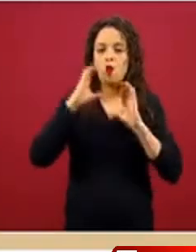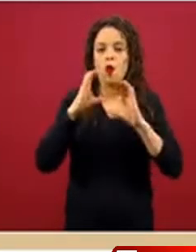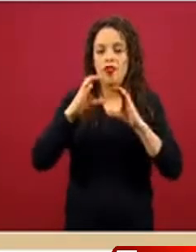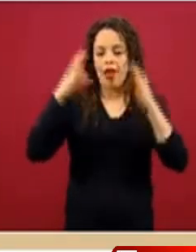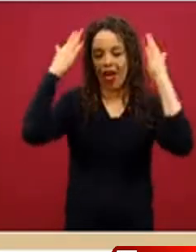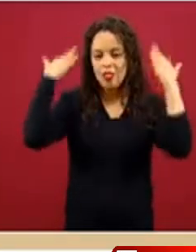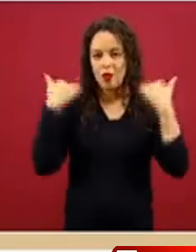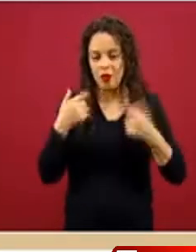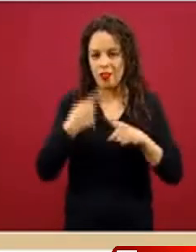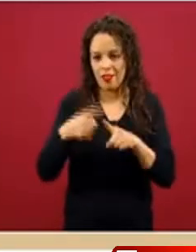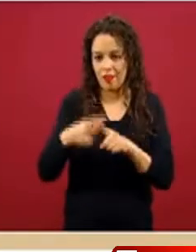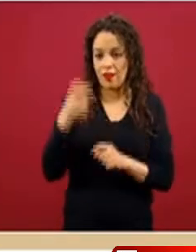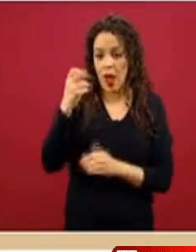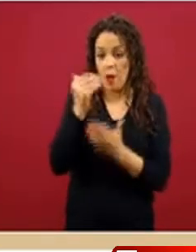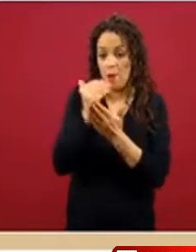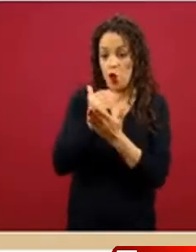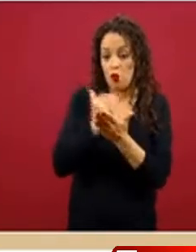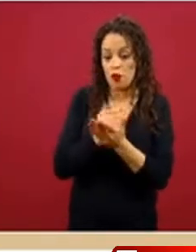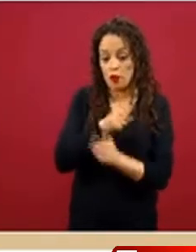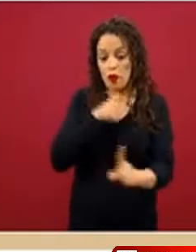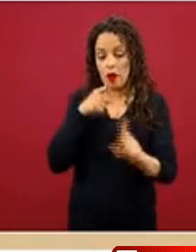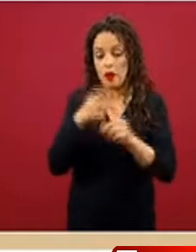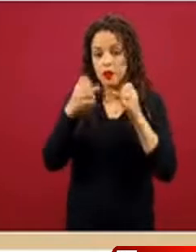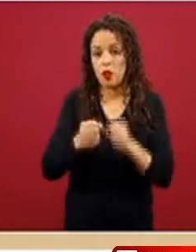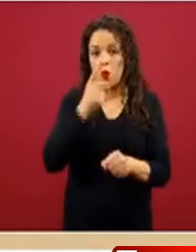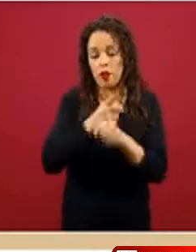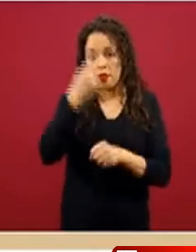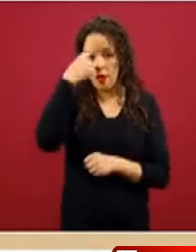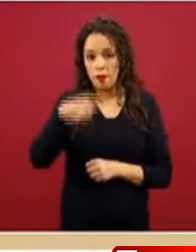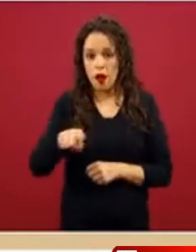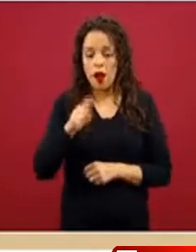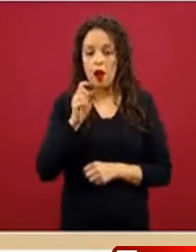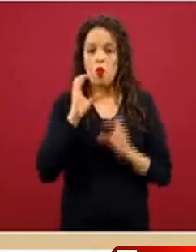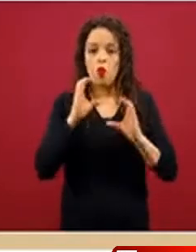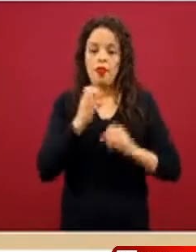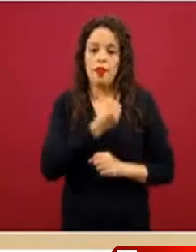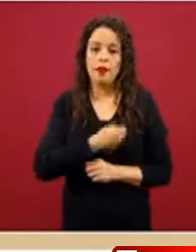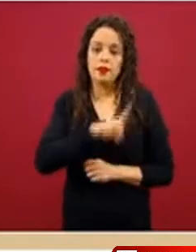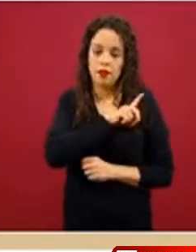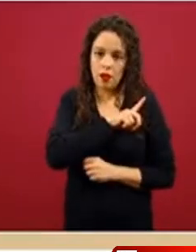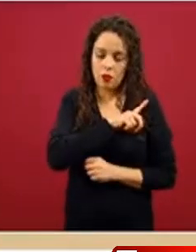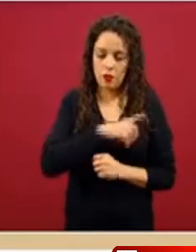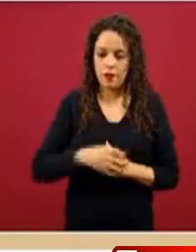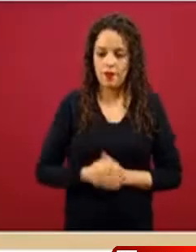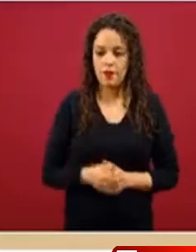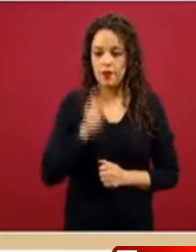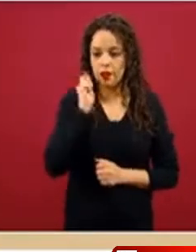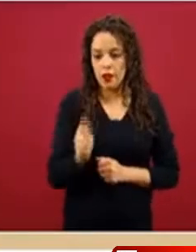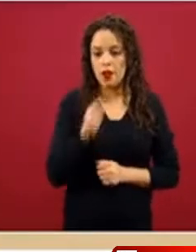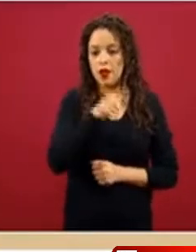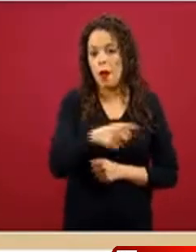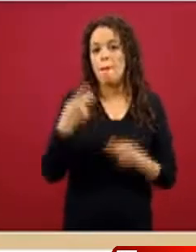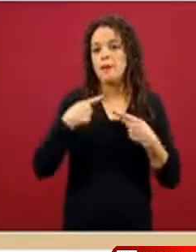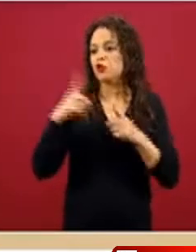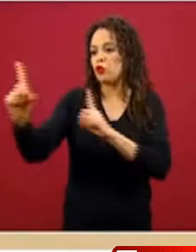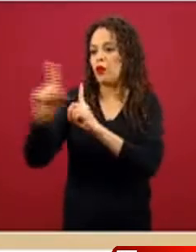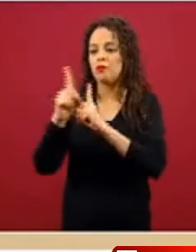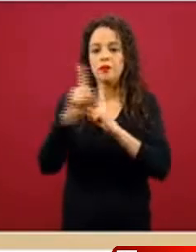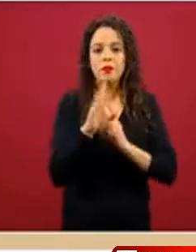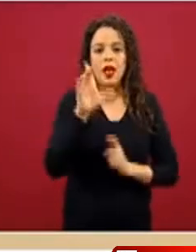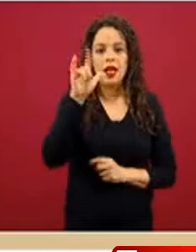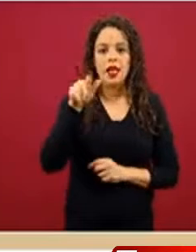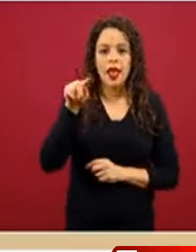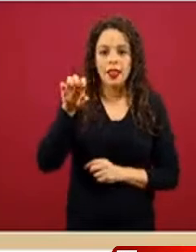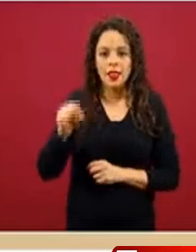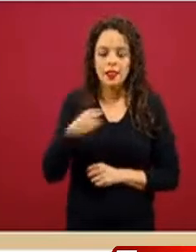protocolos específicos de seguridad sanitaria para los proveedores del servicio y sus clientes.